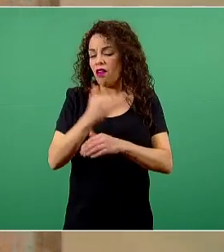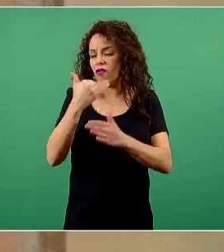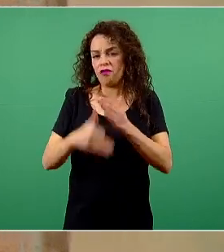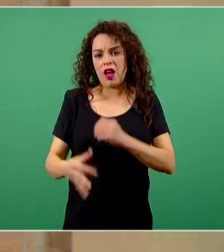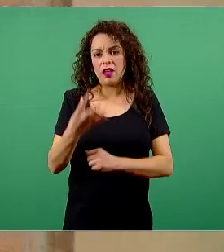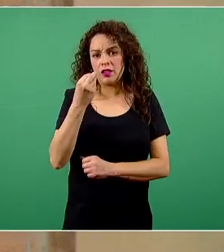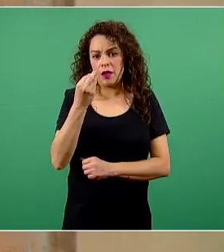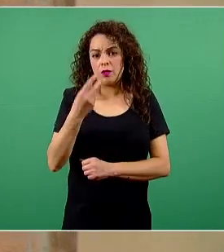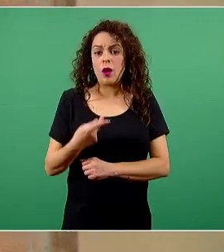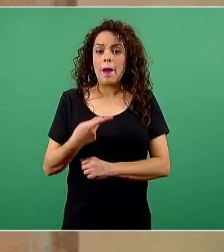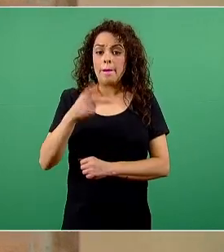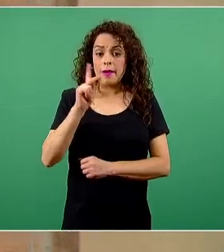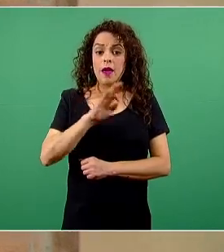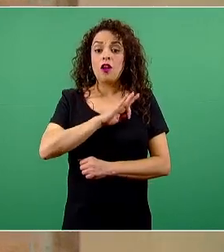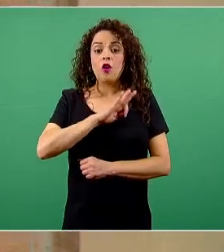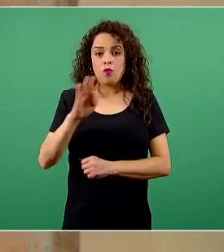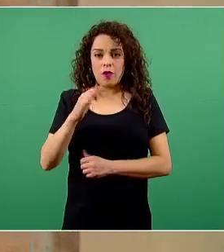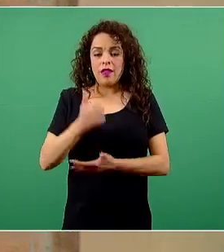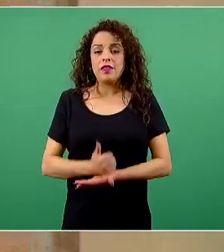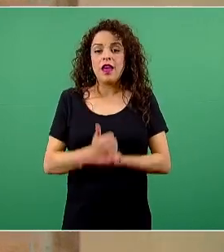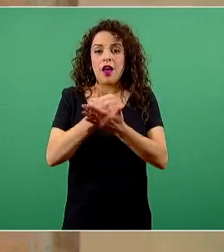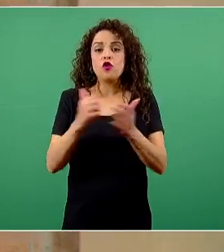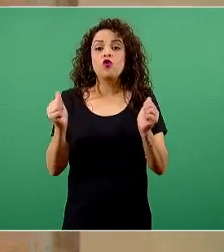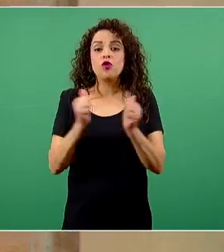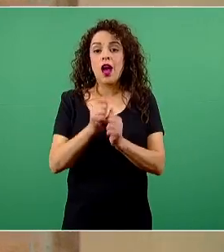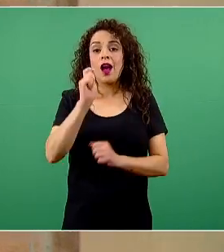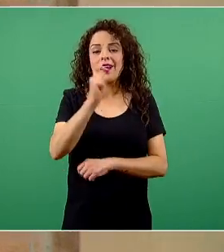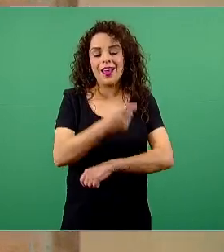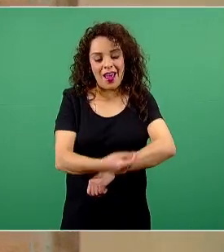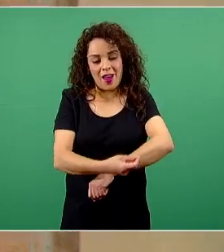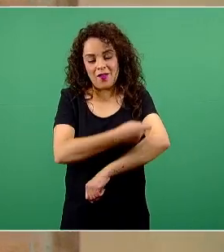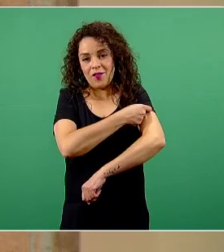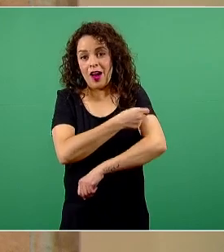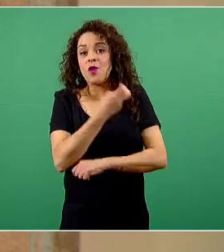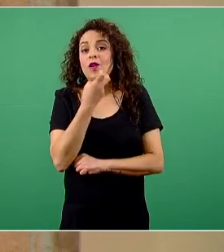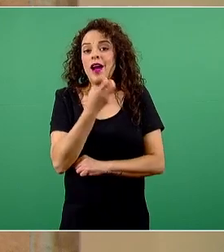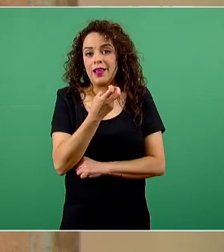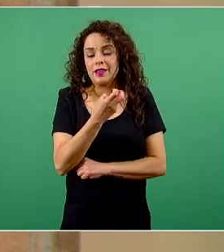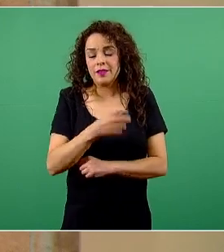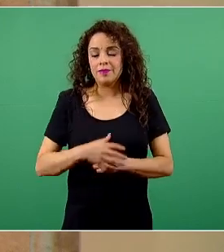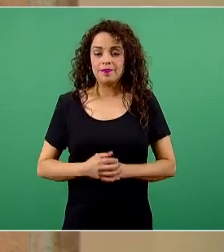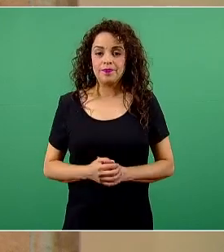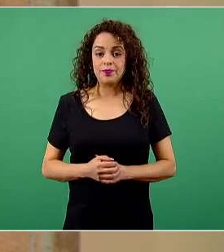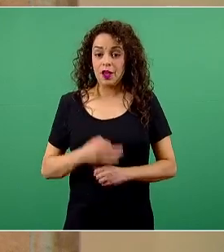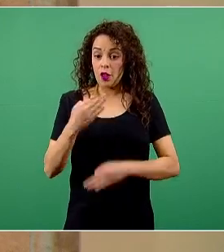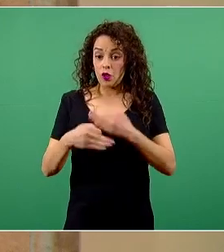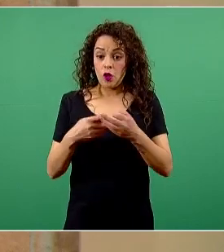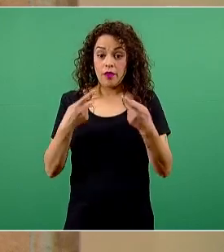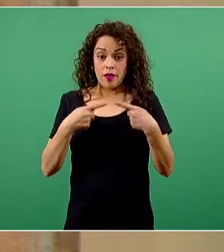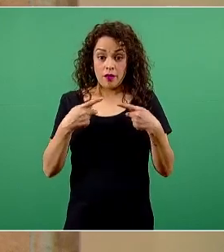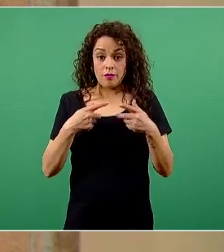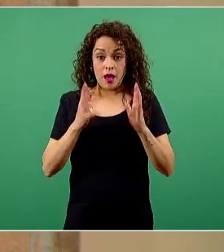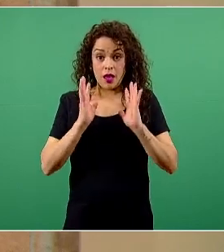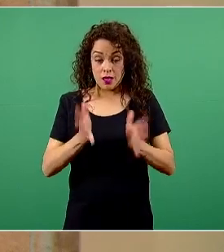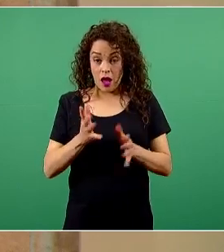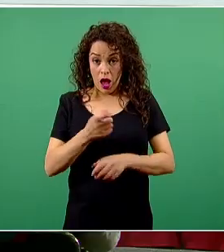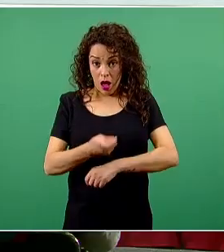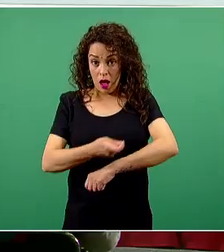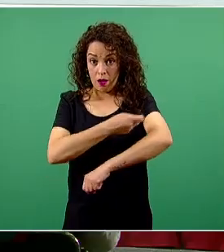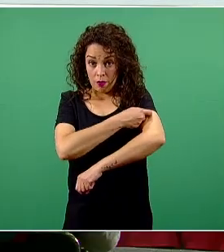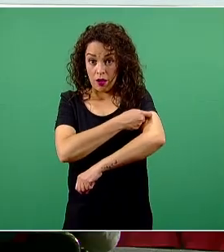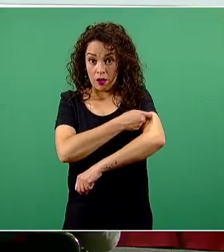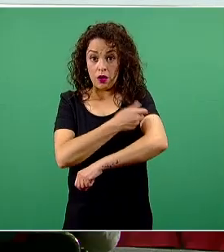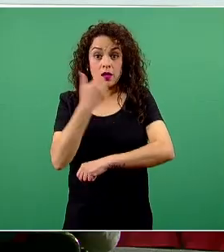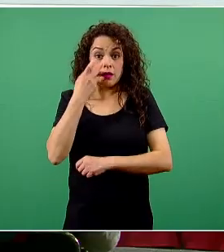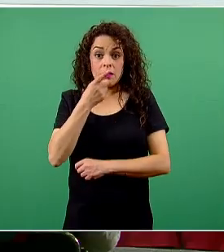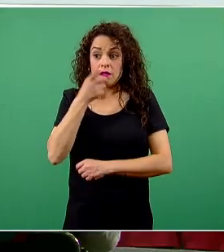con el programa de vacunación. No necesariamente todos los vacunados son aquellos que no tienen anticuerpos, hay una